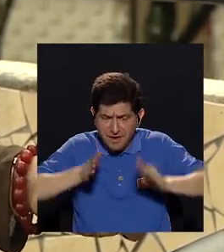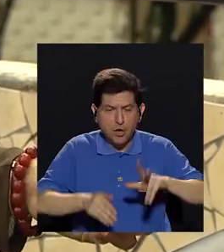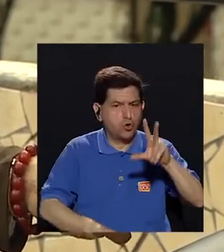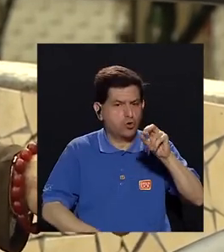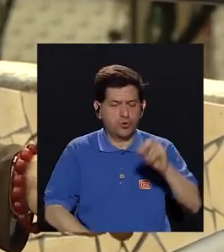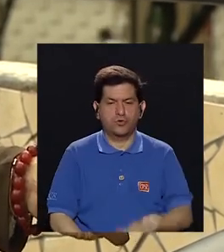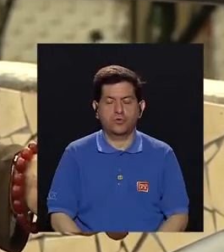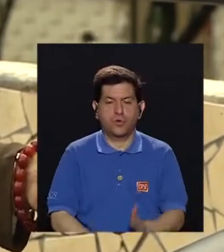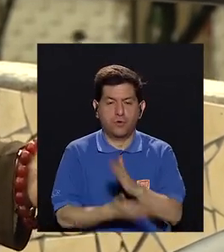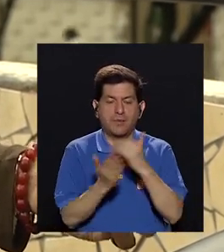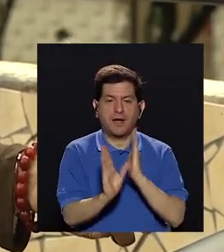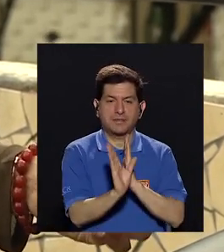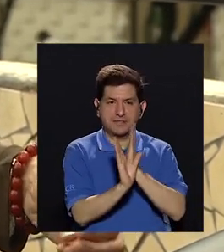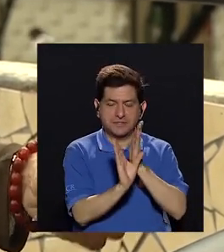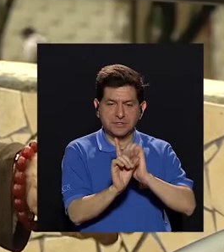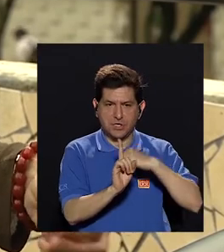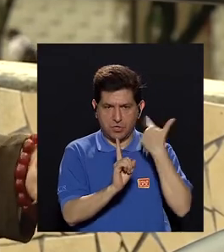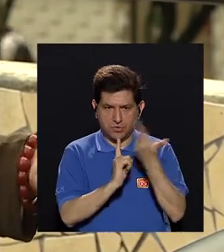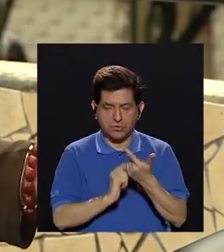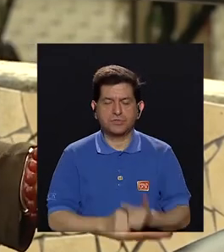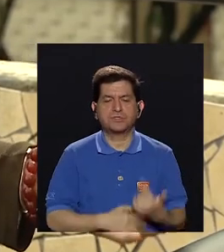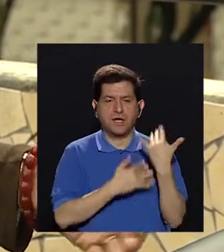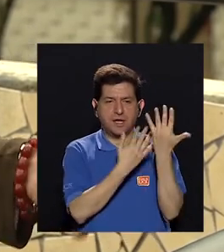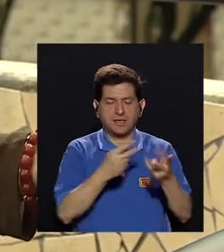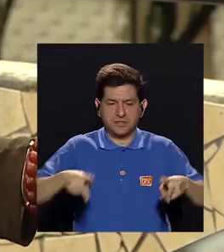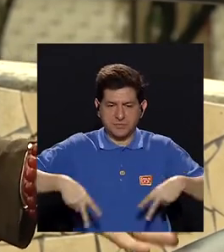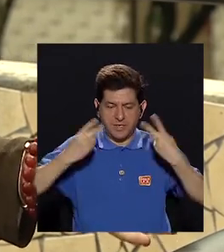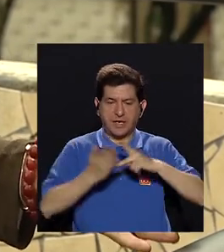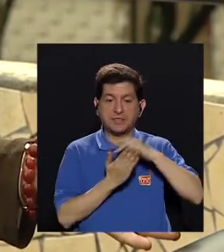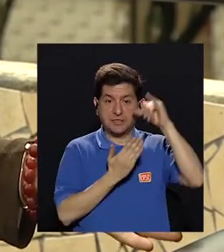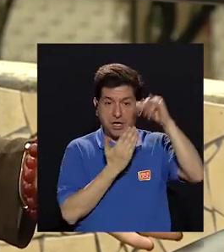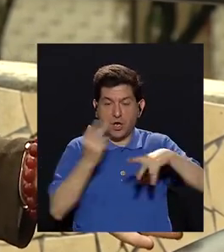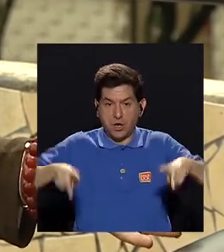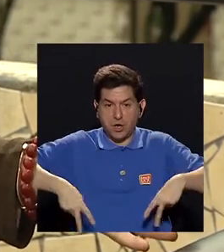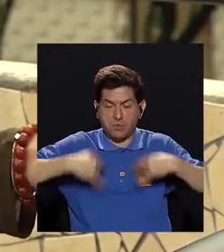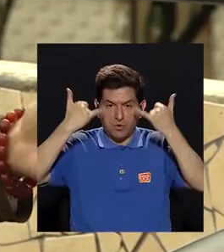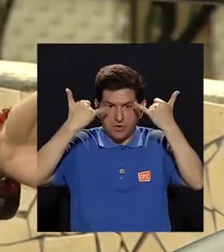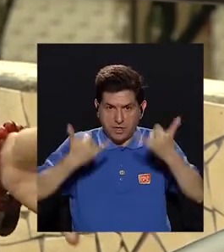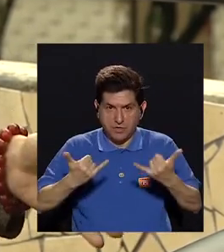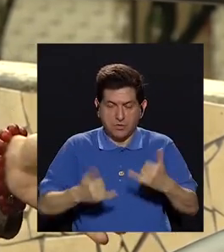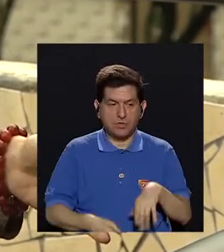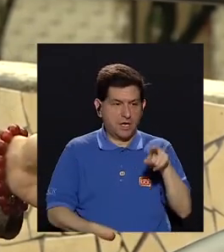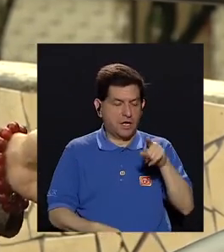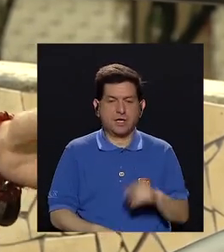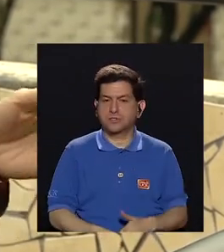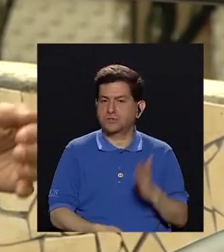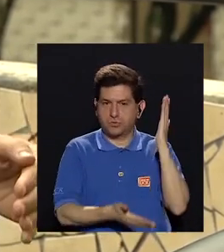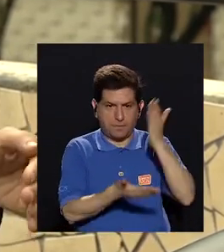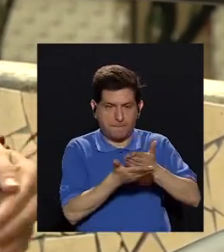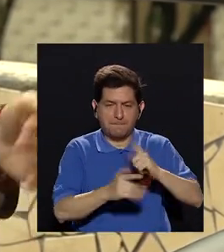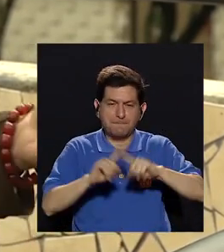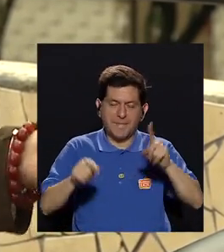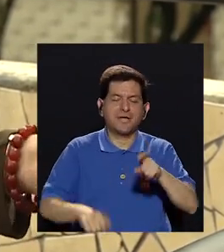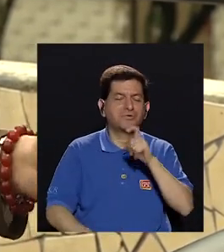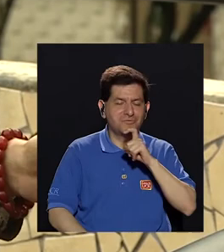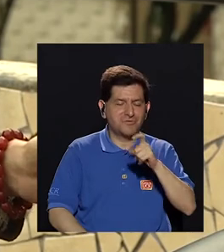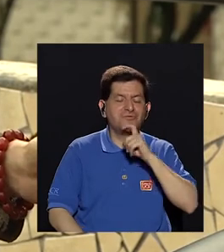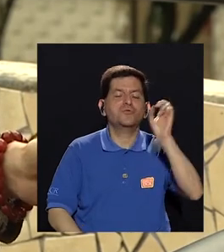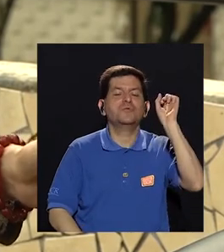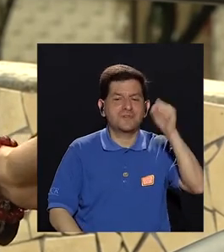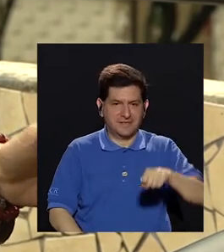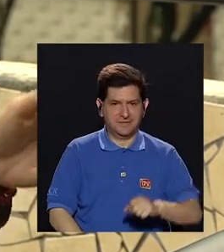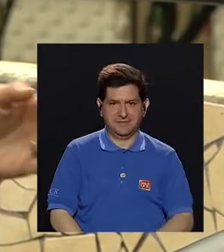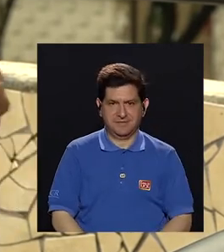Entonces ya en lo que es la parte psicosocial y de expectativas de vida y de proyecto de vida para esa chica, ya eso no lo interrumpe, pero lo pone cuesta